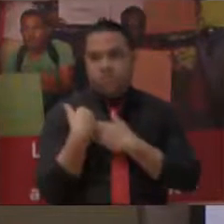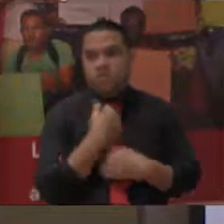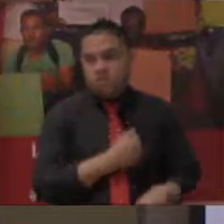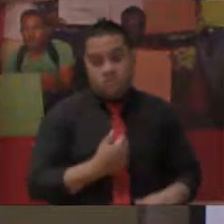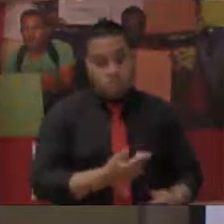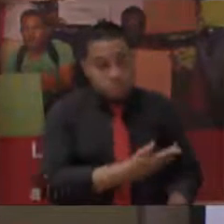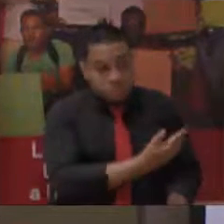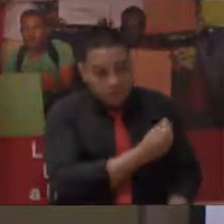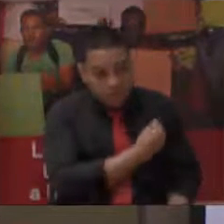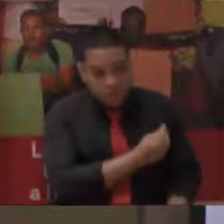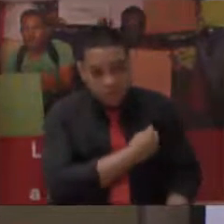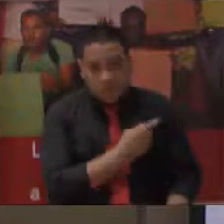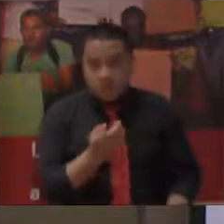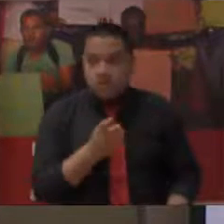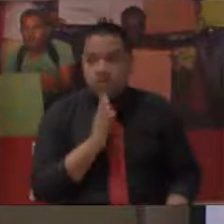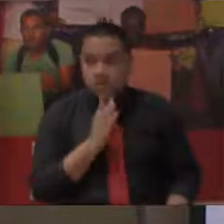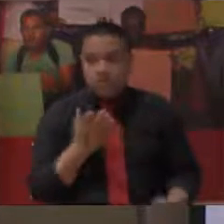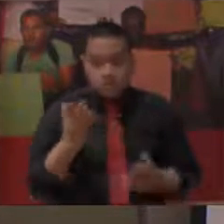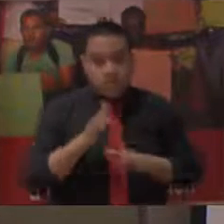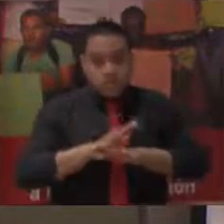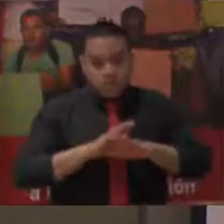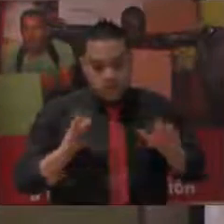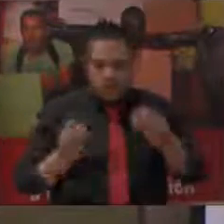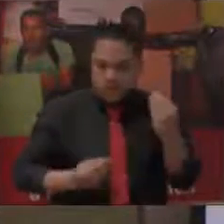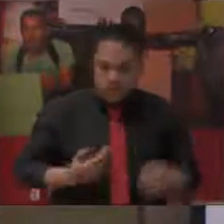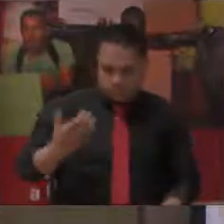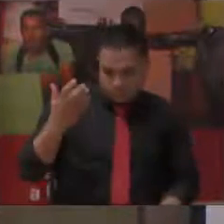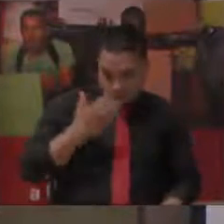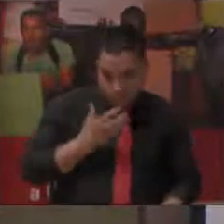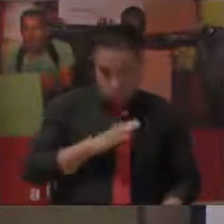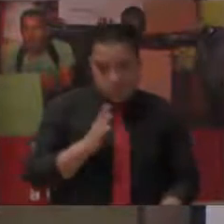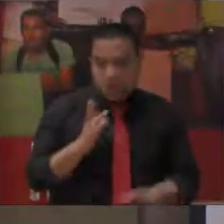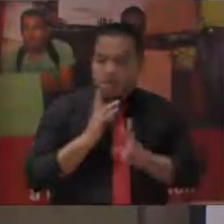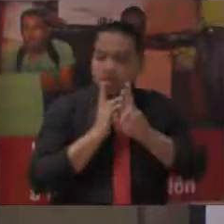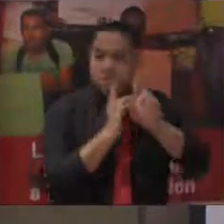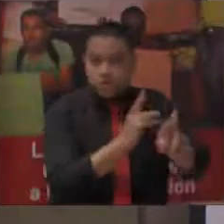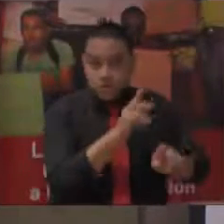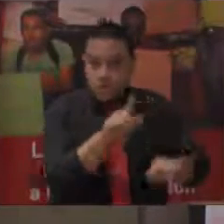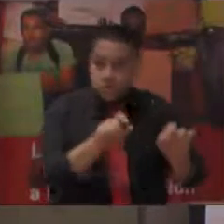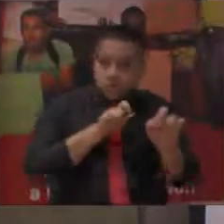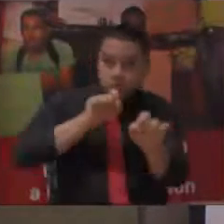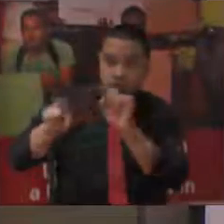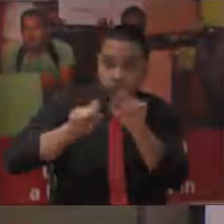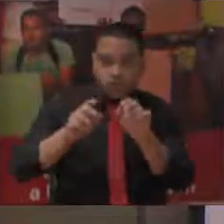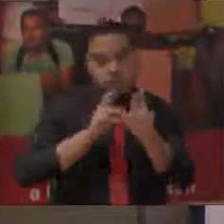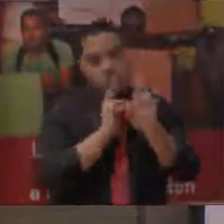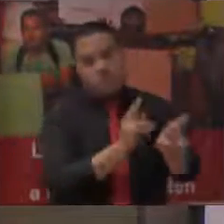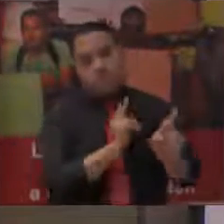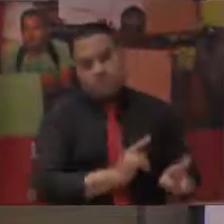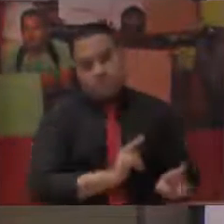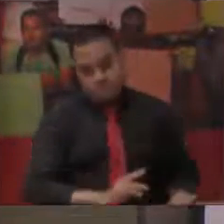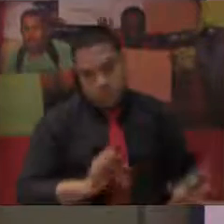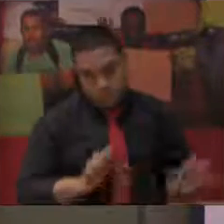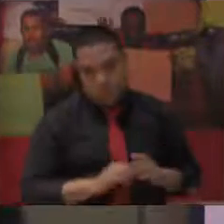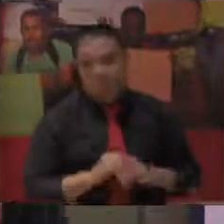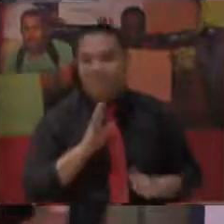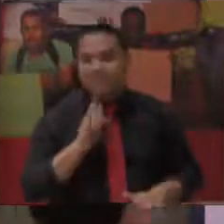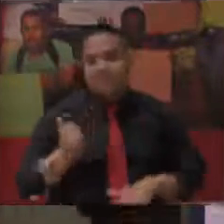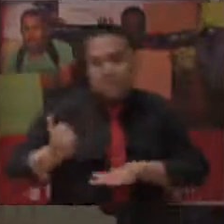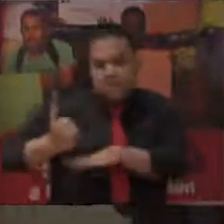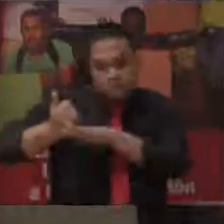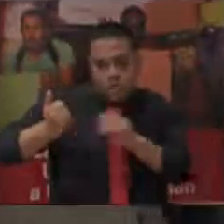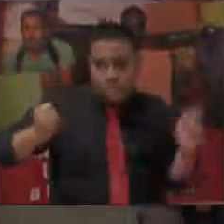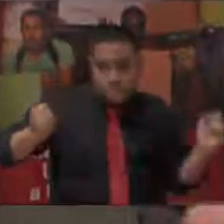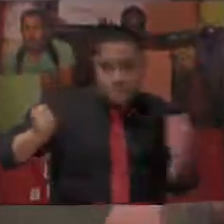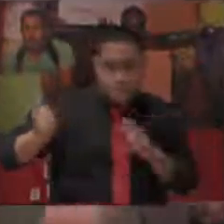logística, y ya venimos para la evaluación y las respuestas de algunas inquietudes que el director va